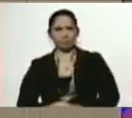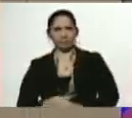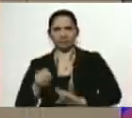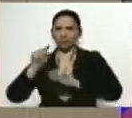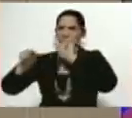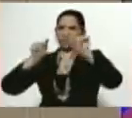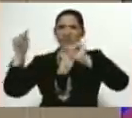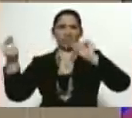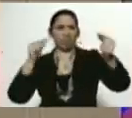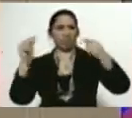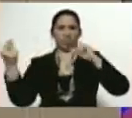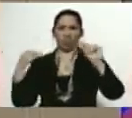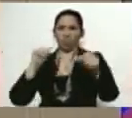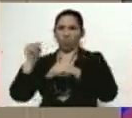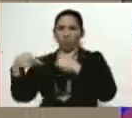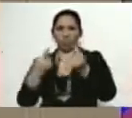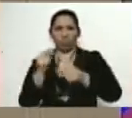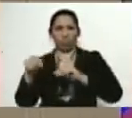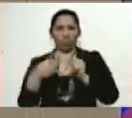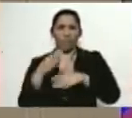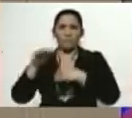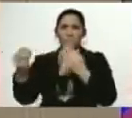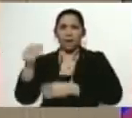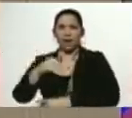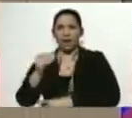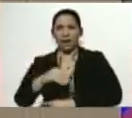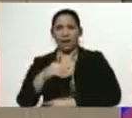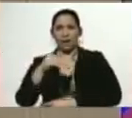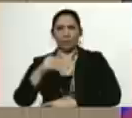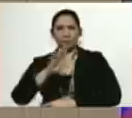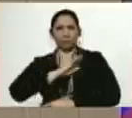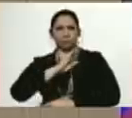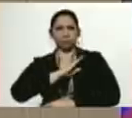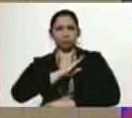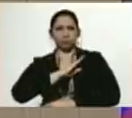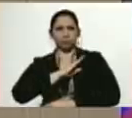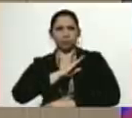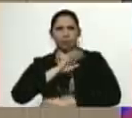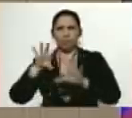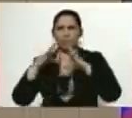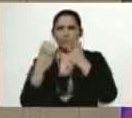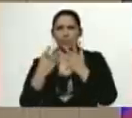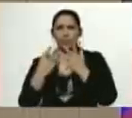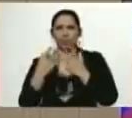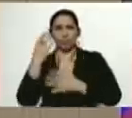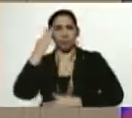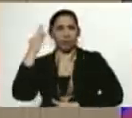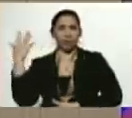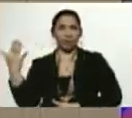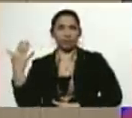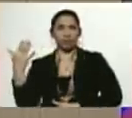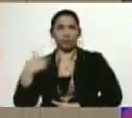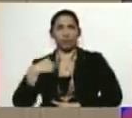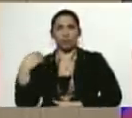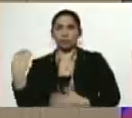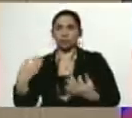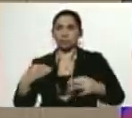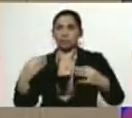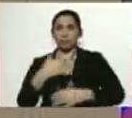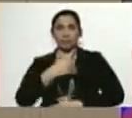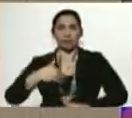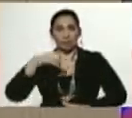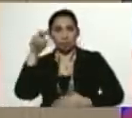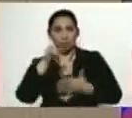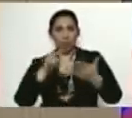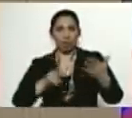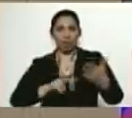señalamientos que más pertenecen al mundo de la fantasía y de Narnia que de la realidad. Yo simplemente quiero leer el